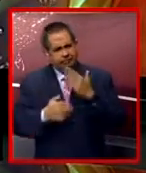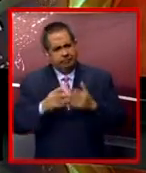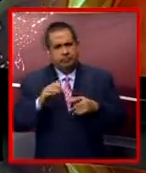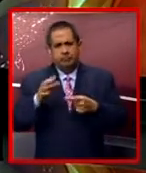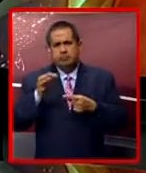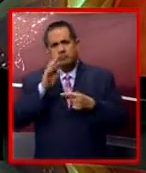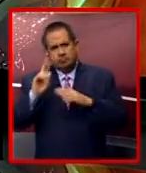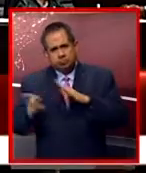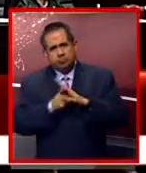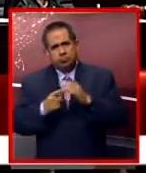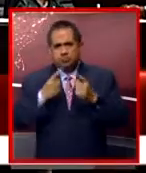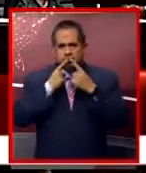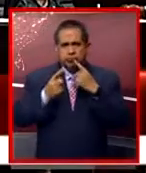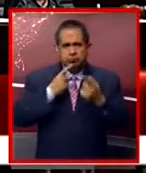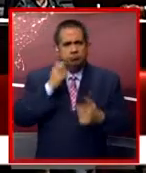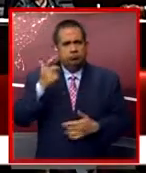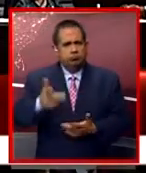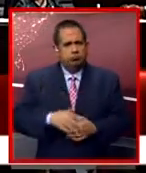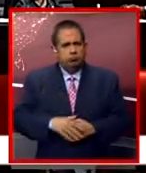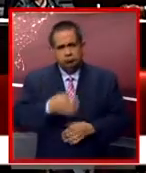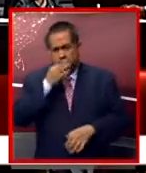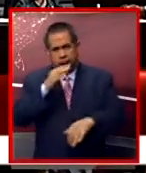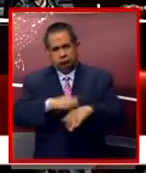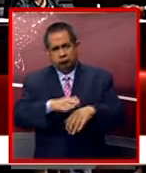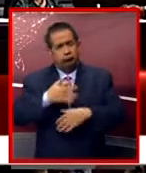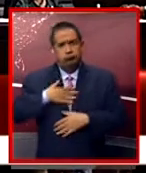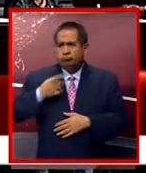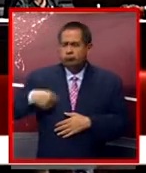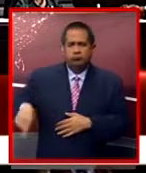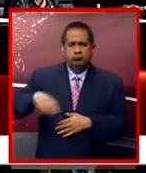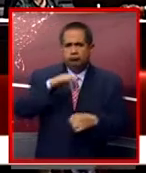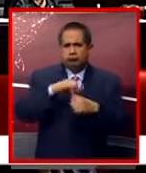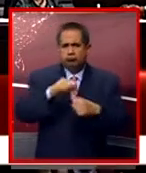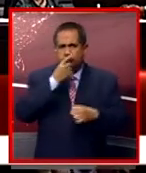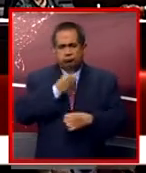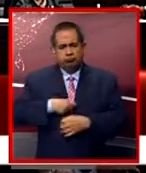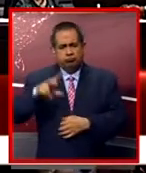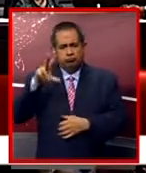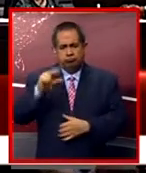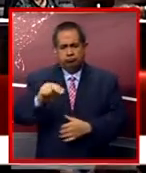reservas en dicha instancia y por otra parte anunció el voto en contra de la bancada.